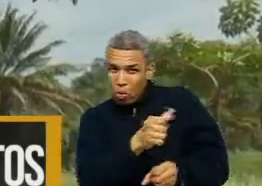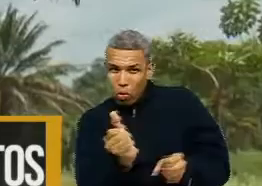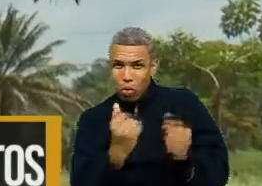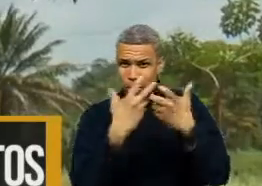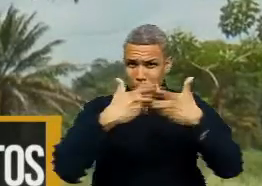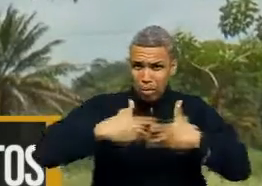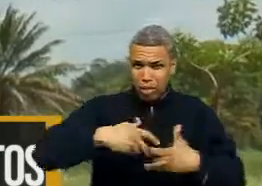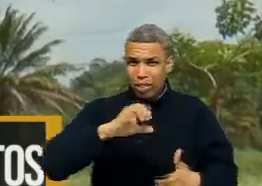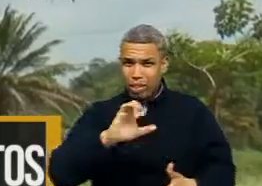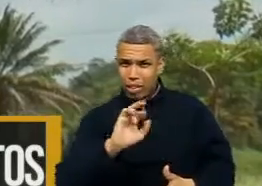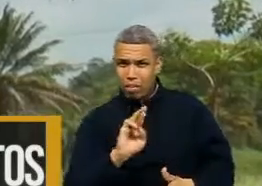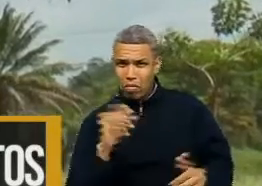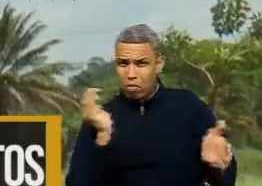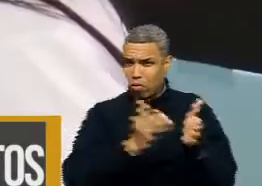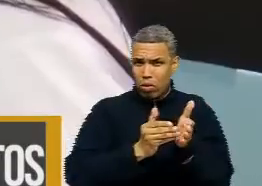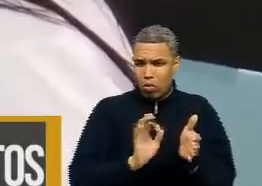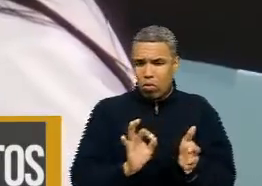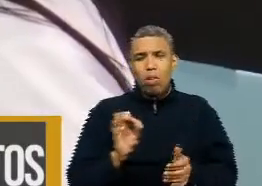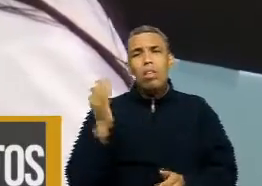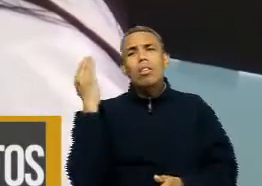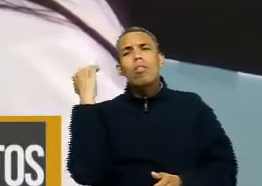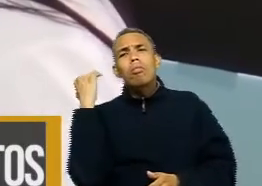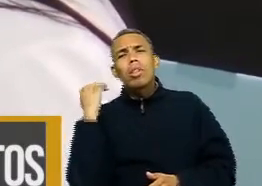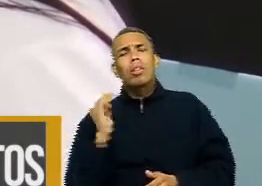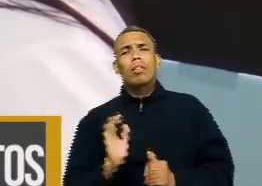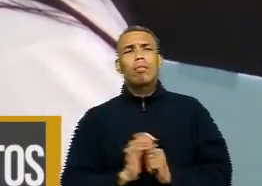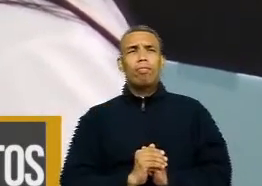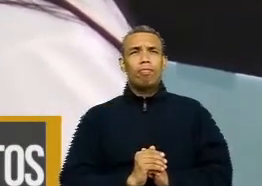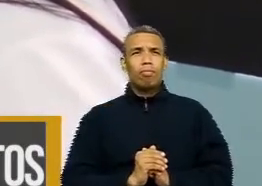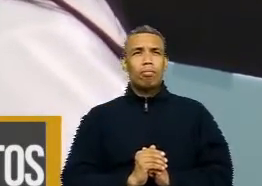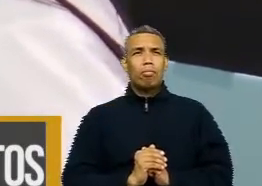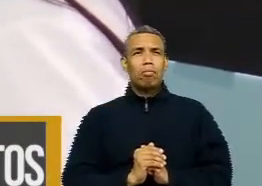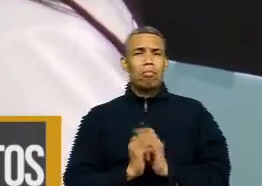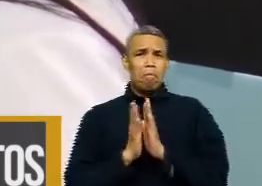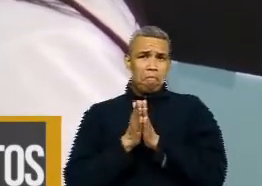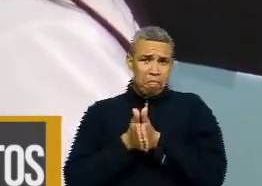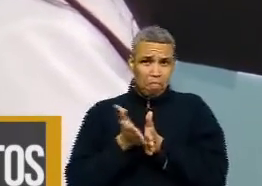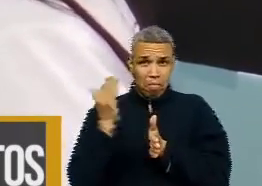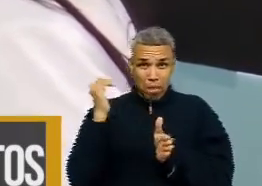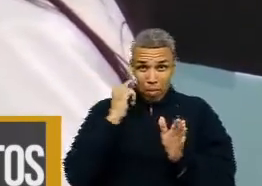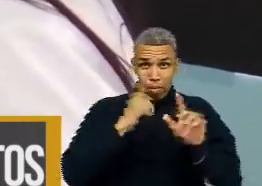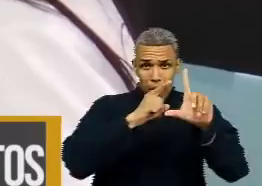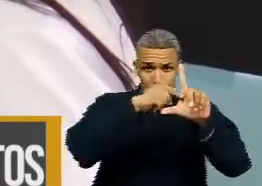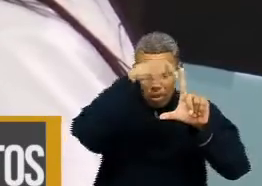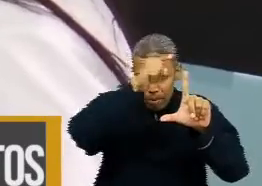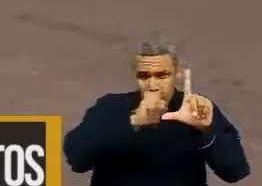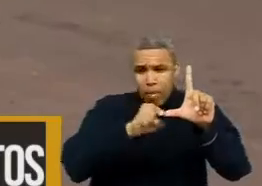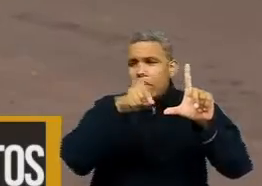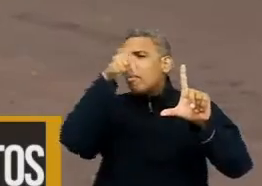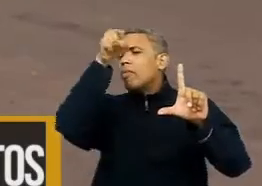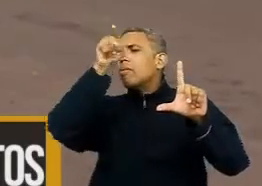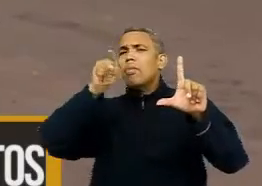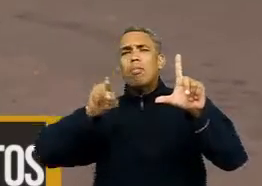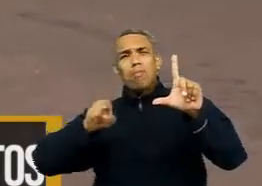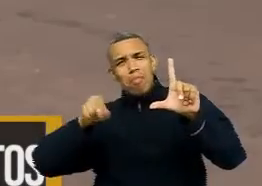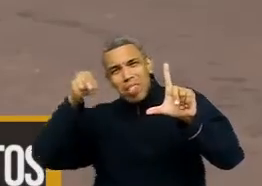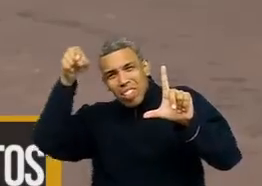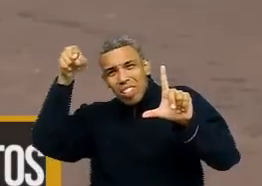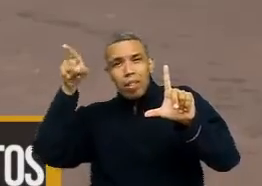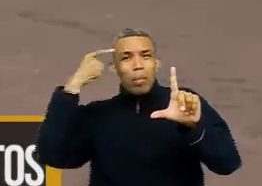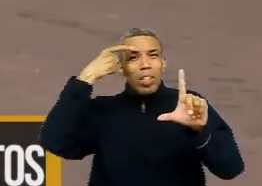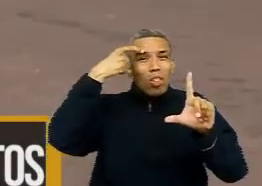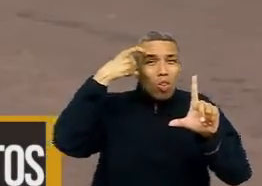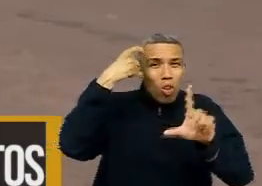el 3 de enero en medio de una socialización pues se toman otras decisiones muy diferentes, tratándonos como